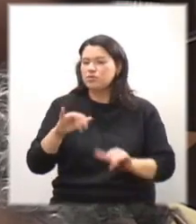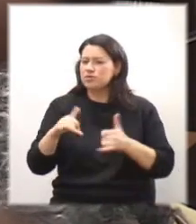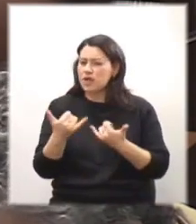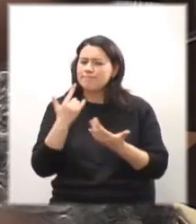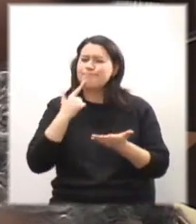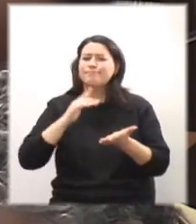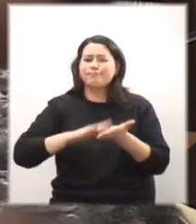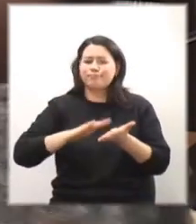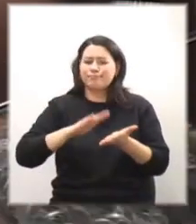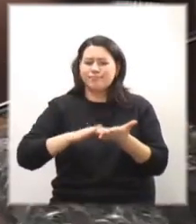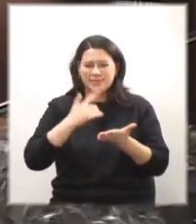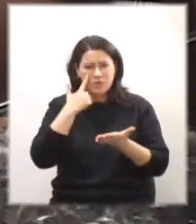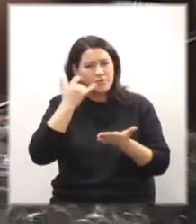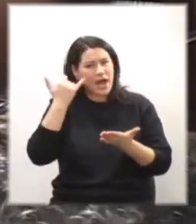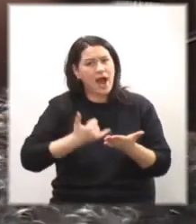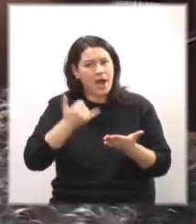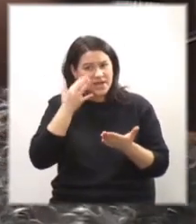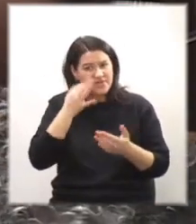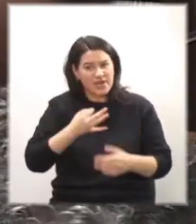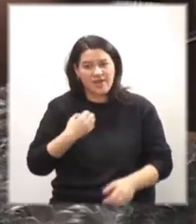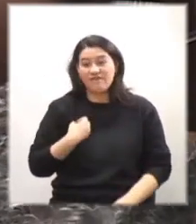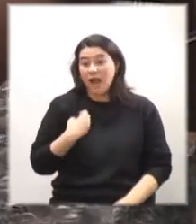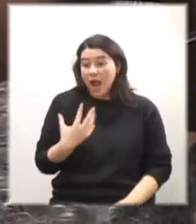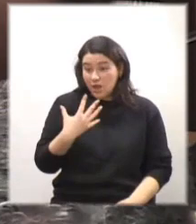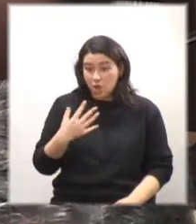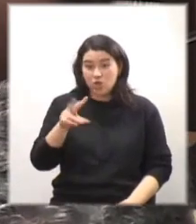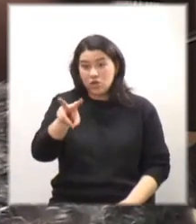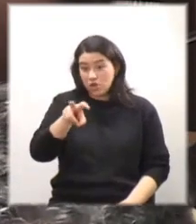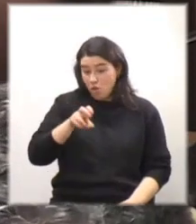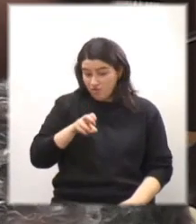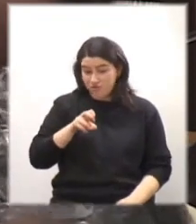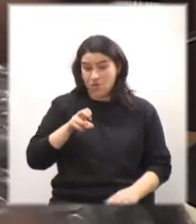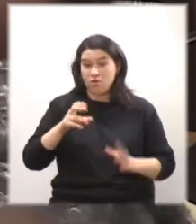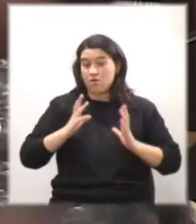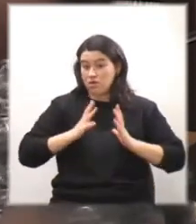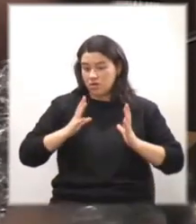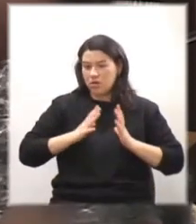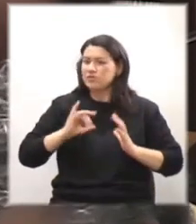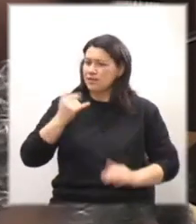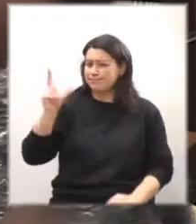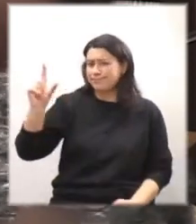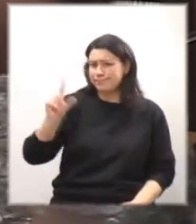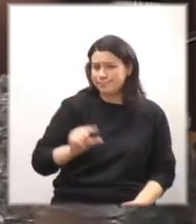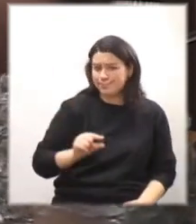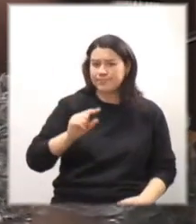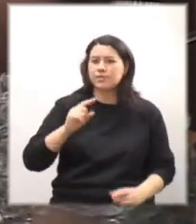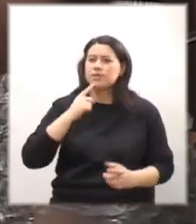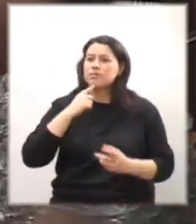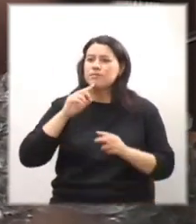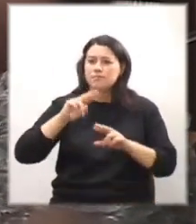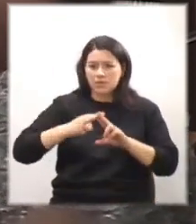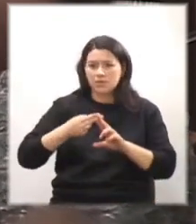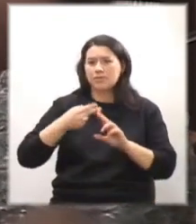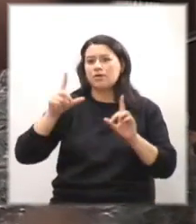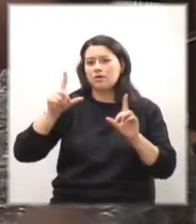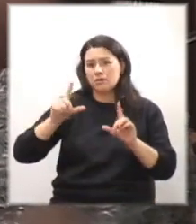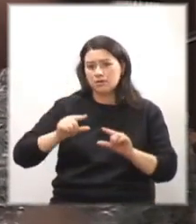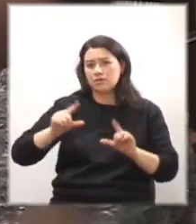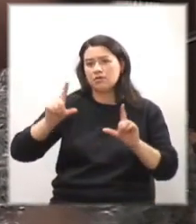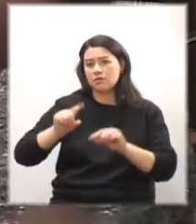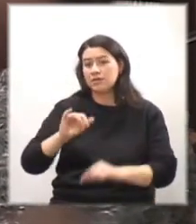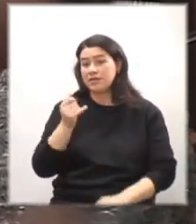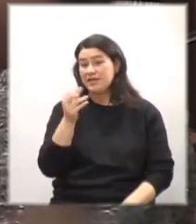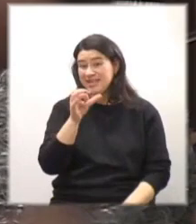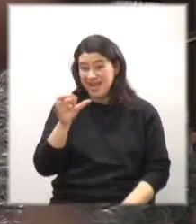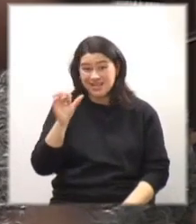había verificado una caída en el valor real de las pasividades. De esta forma, con las sucesivas reducciones del IAS,